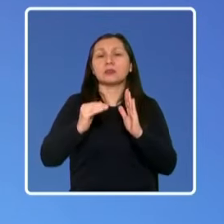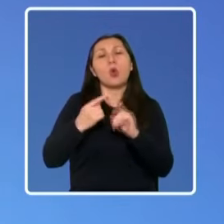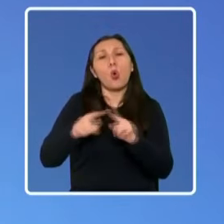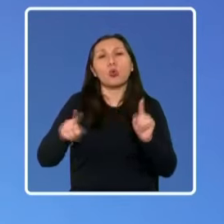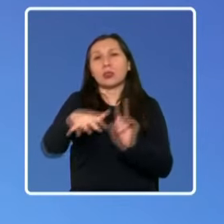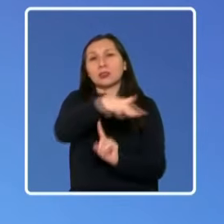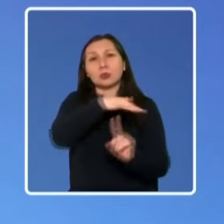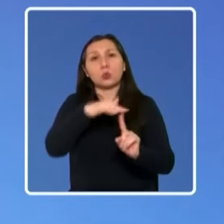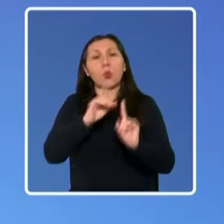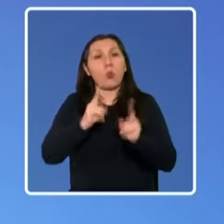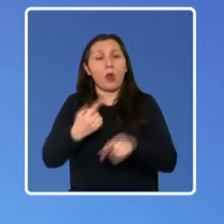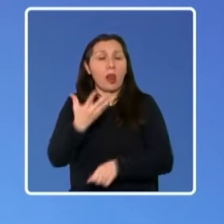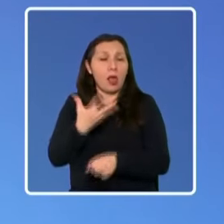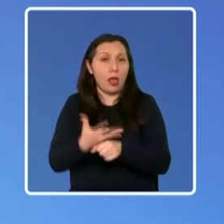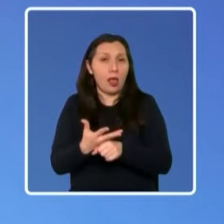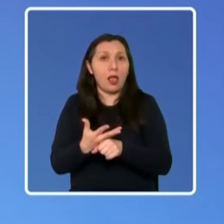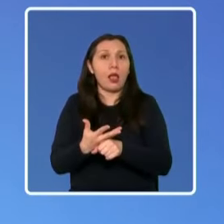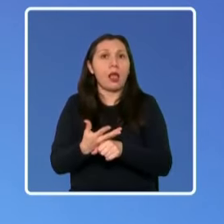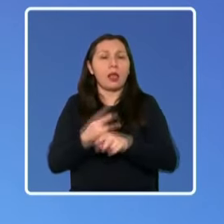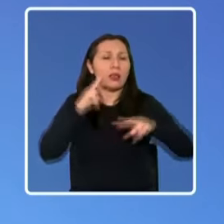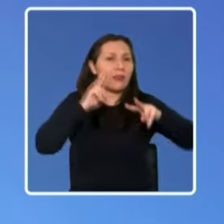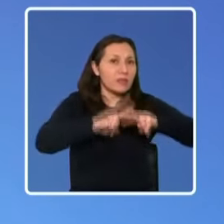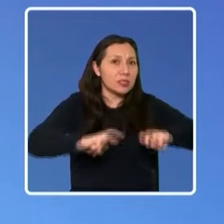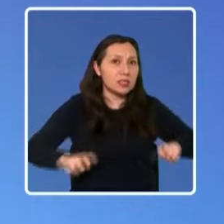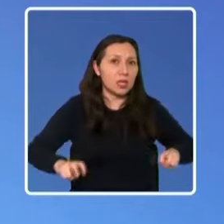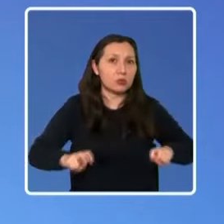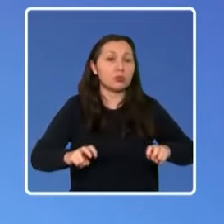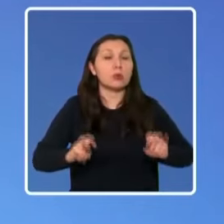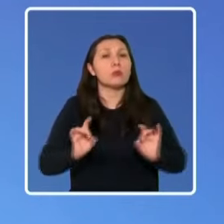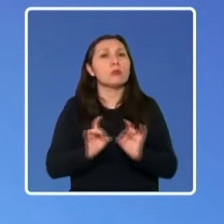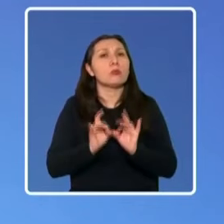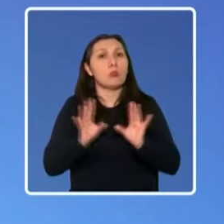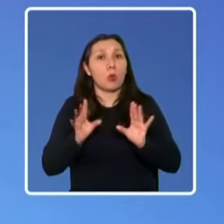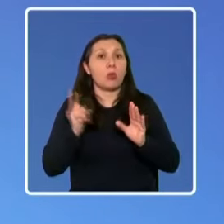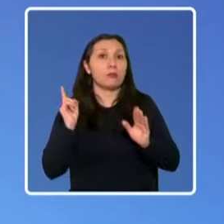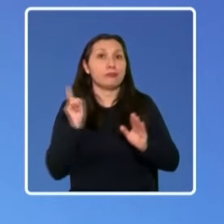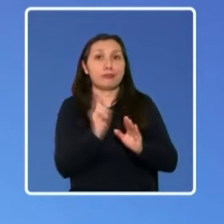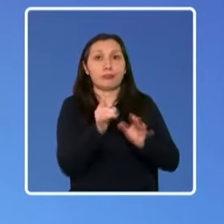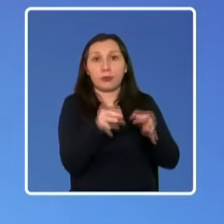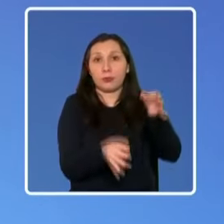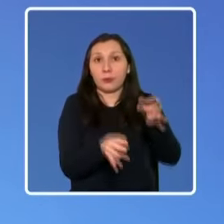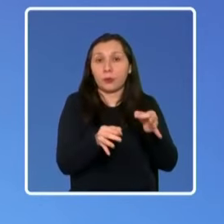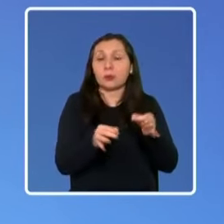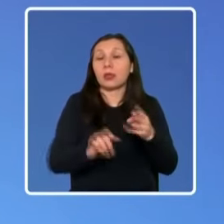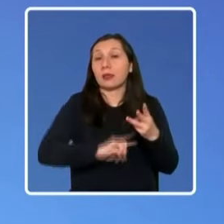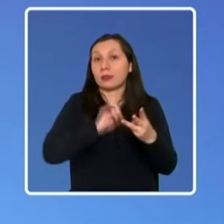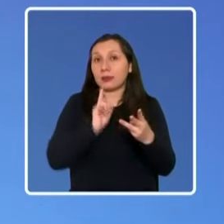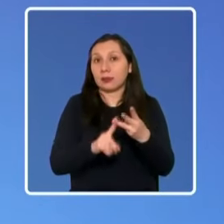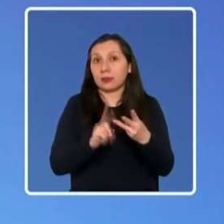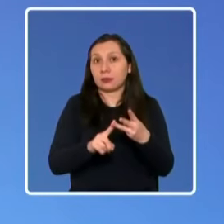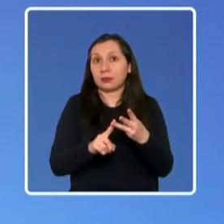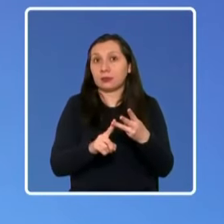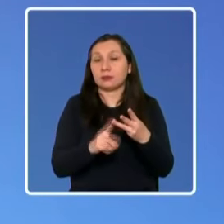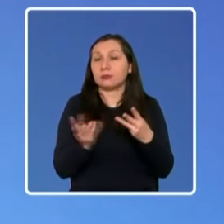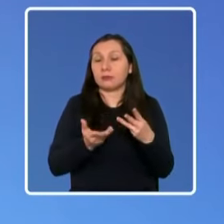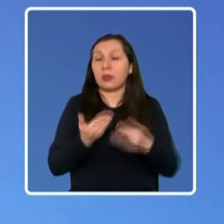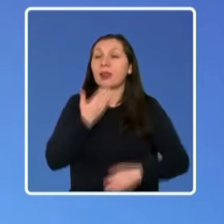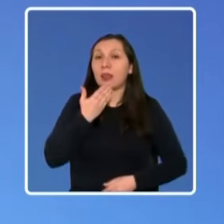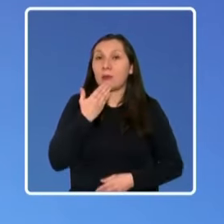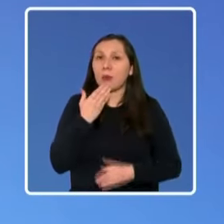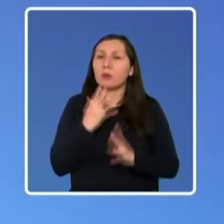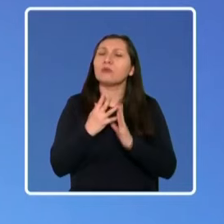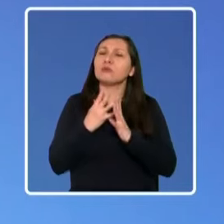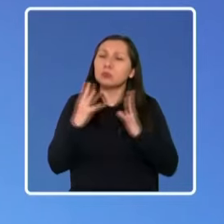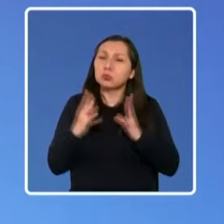casos donde han habido investigaciones y posibles formalizaciones. Y en tercer lugar, que es también